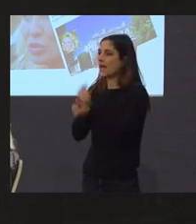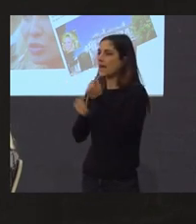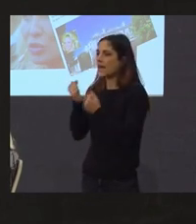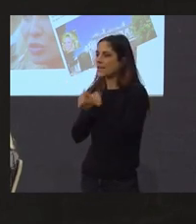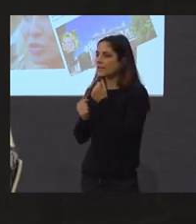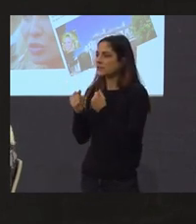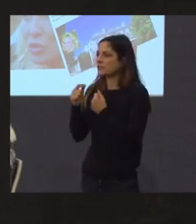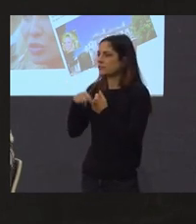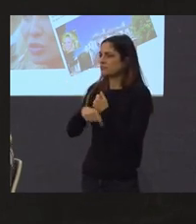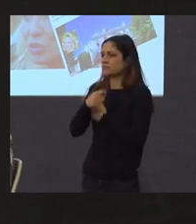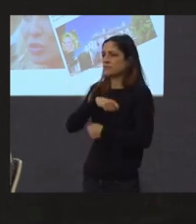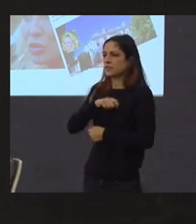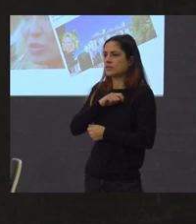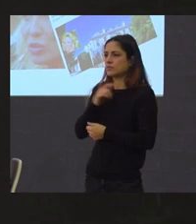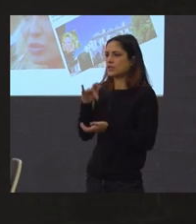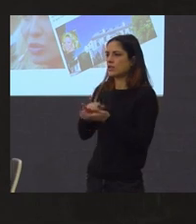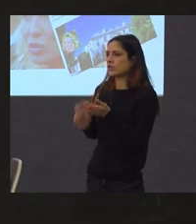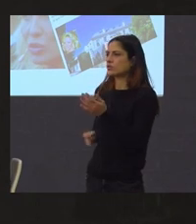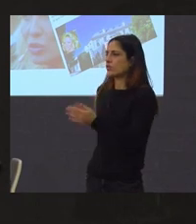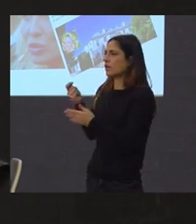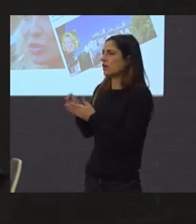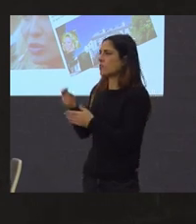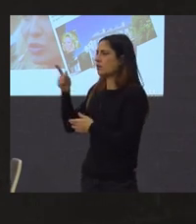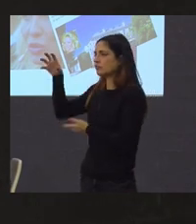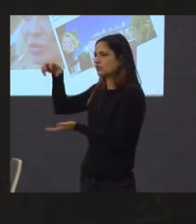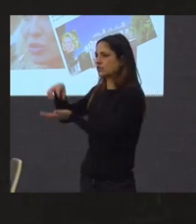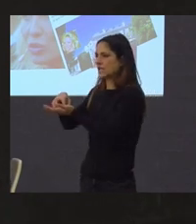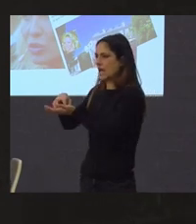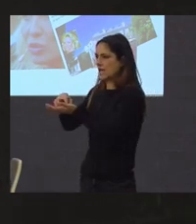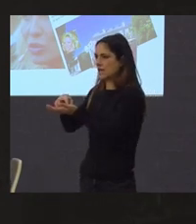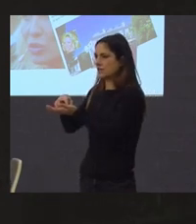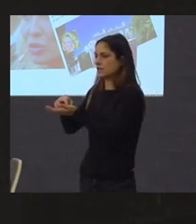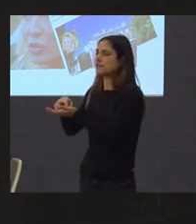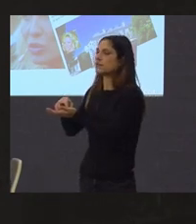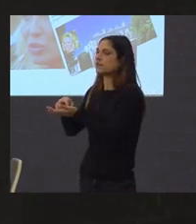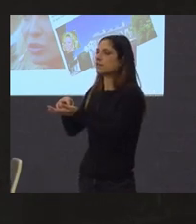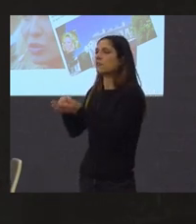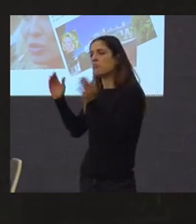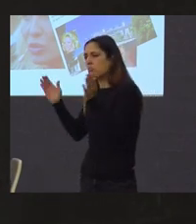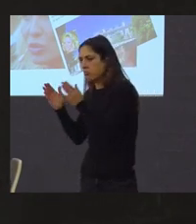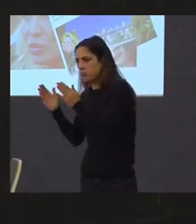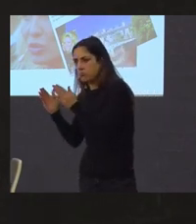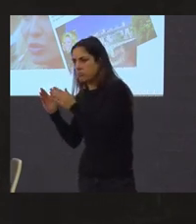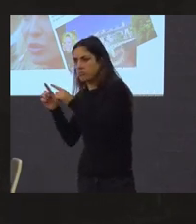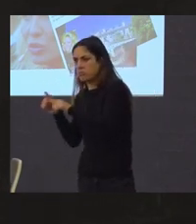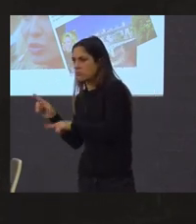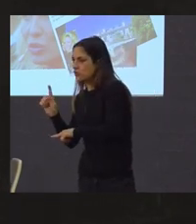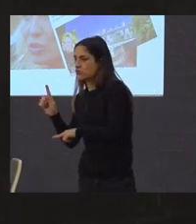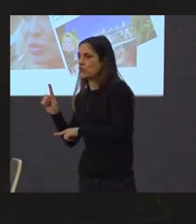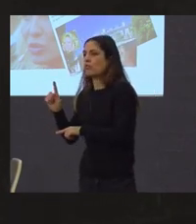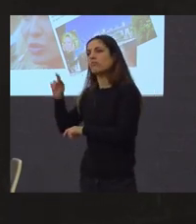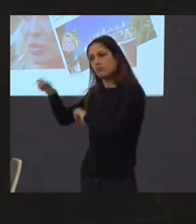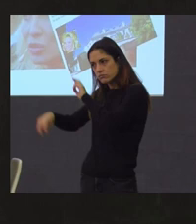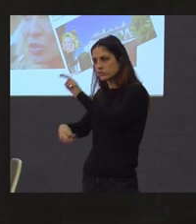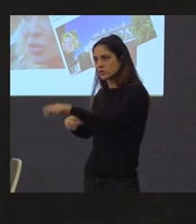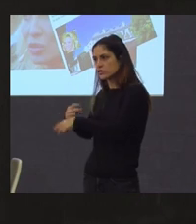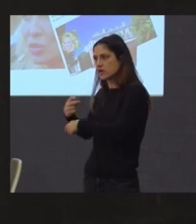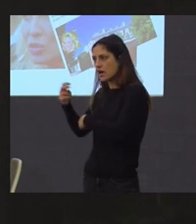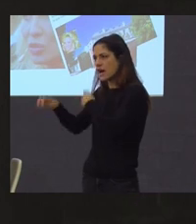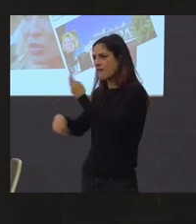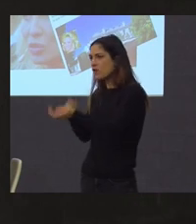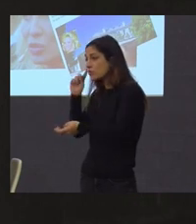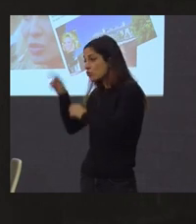era precisamente unha cabañita no Pardo, que só a reforma costou máis